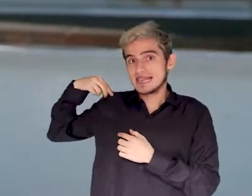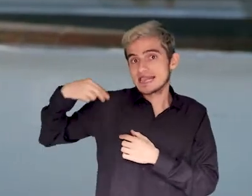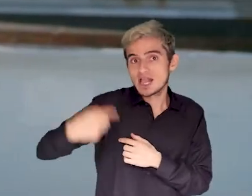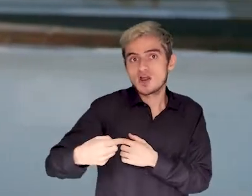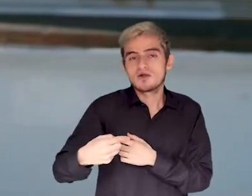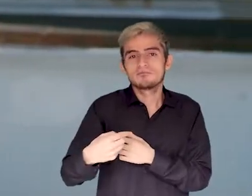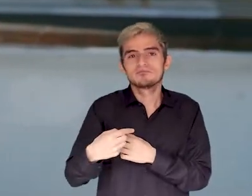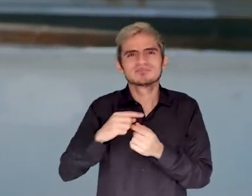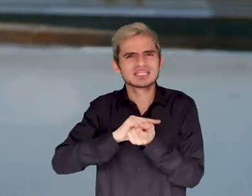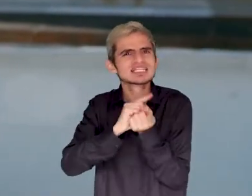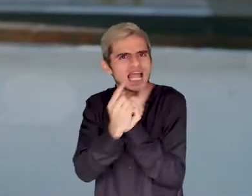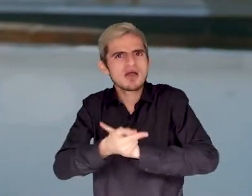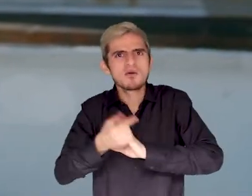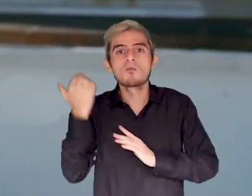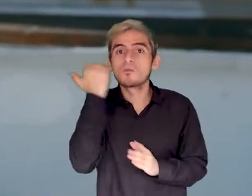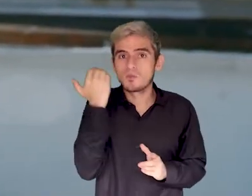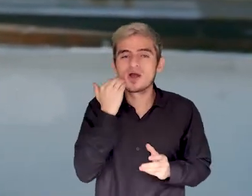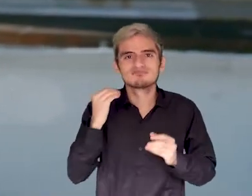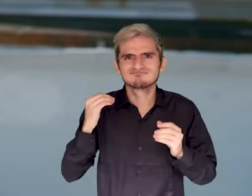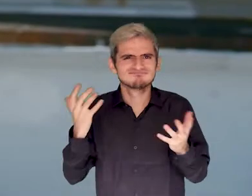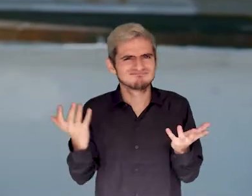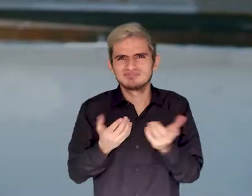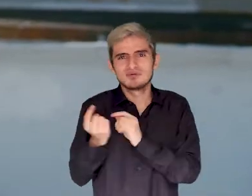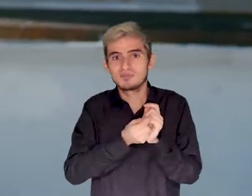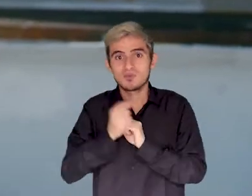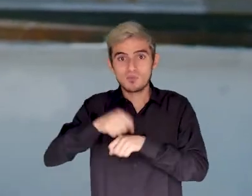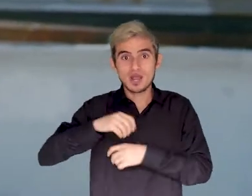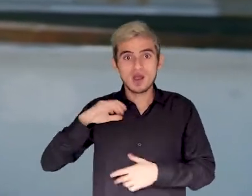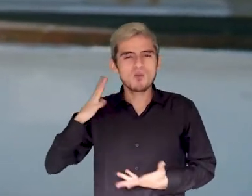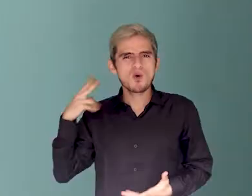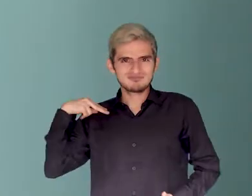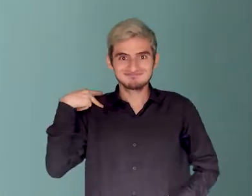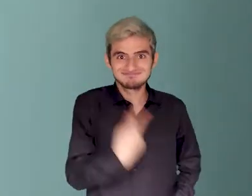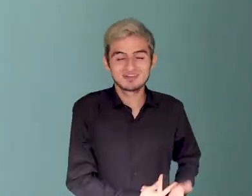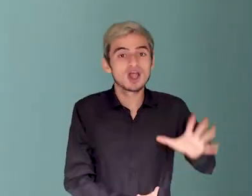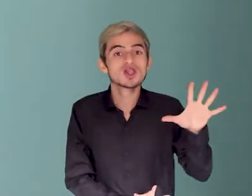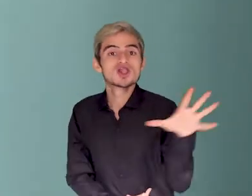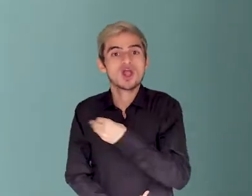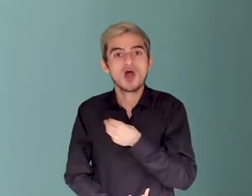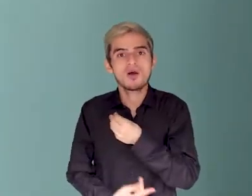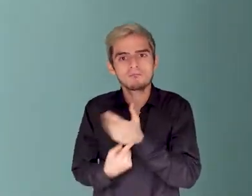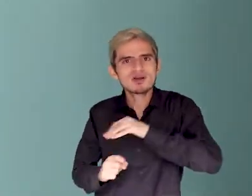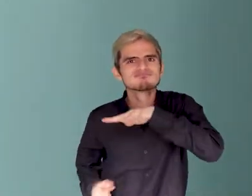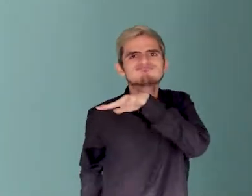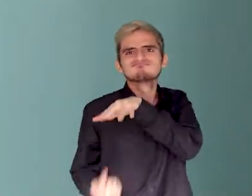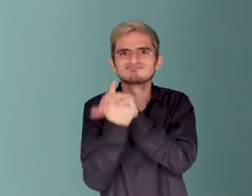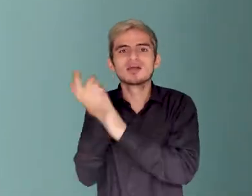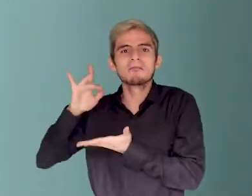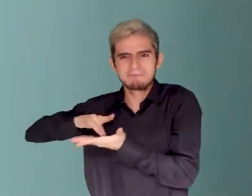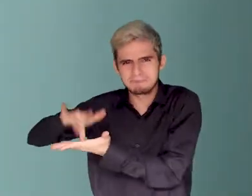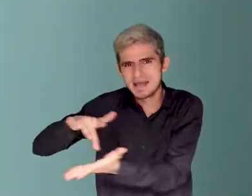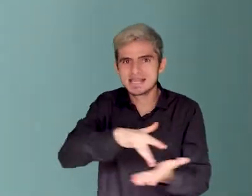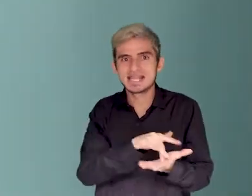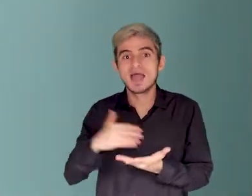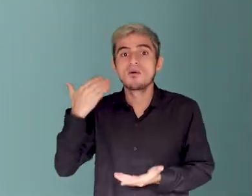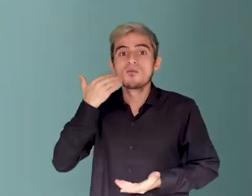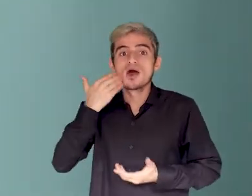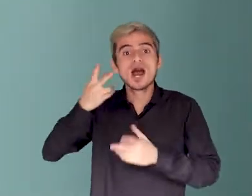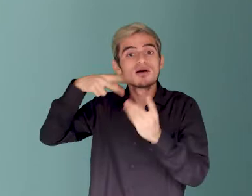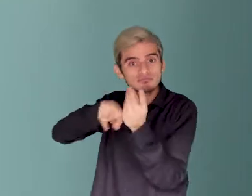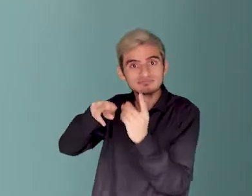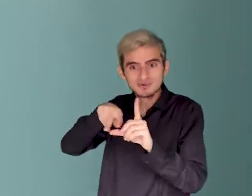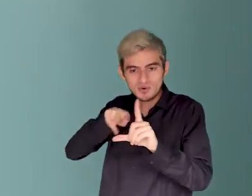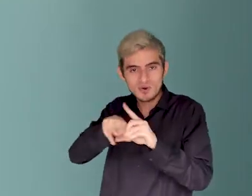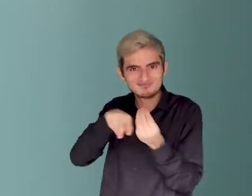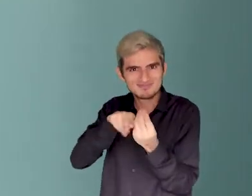no solo mujeres, sino comunidades afro, LGTBIQ y demás, ha aumentado notoriamente en el contenido audiovisual actual, y